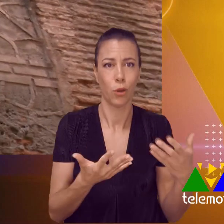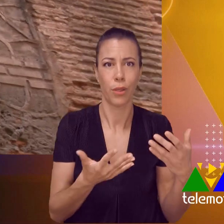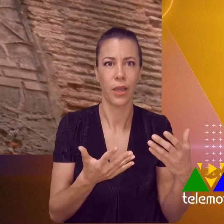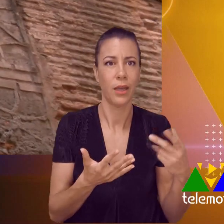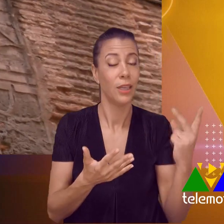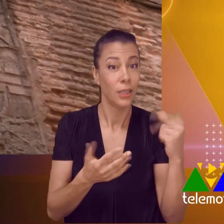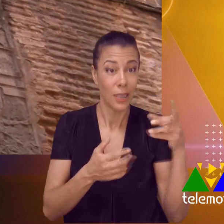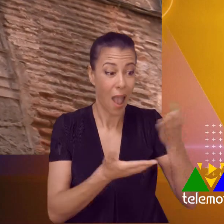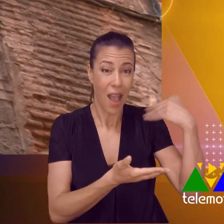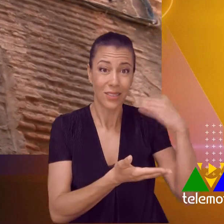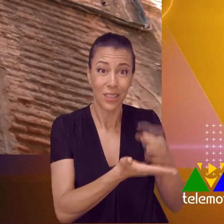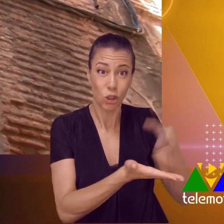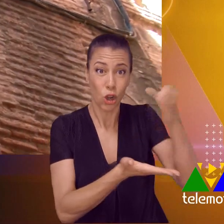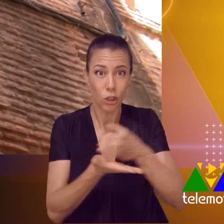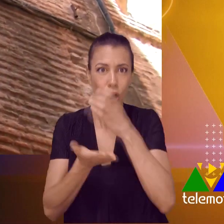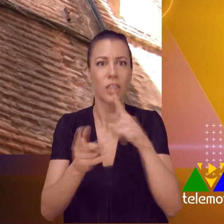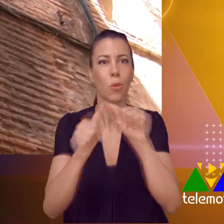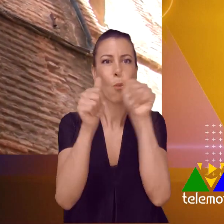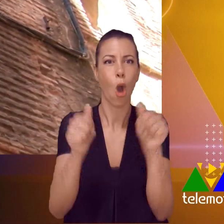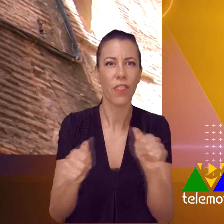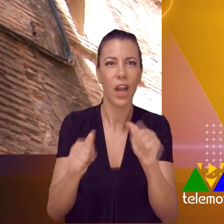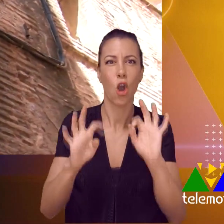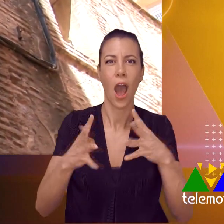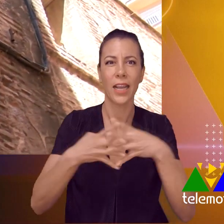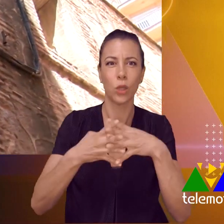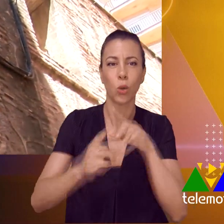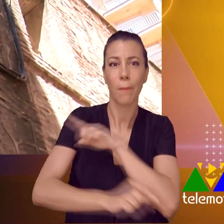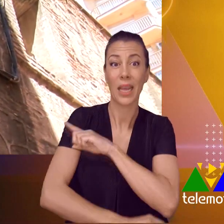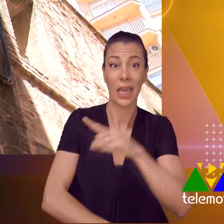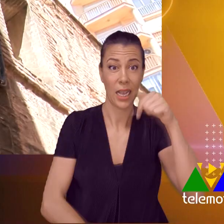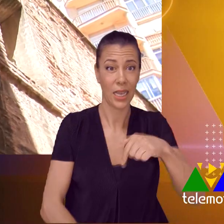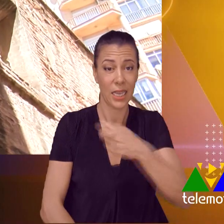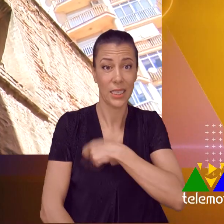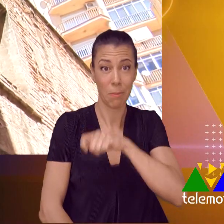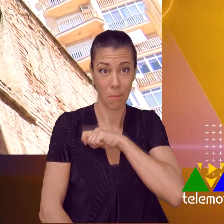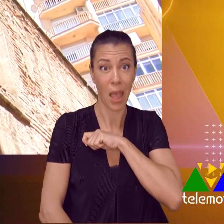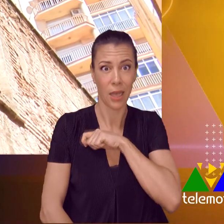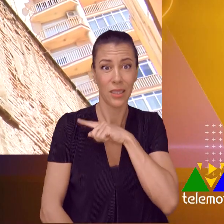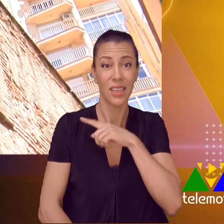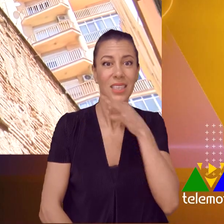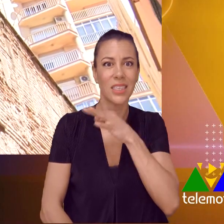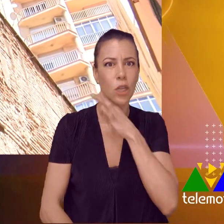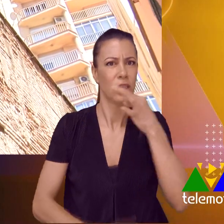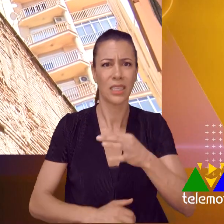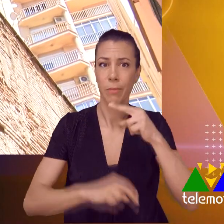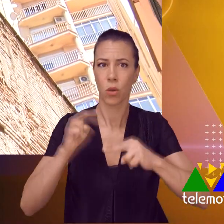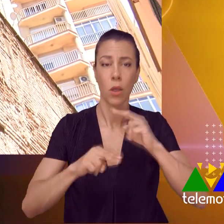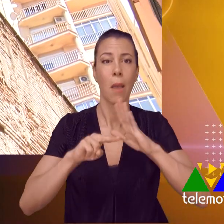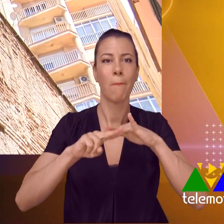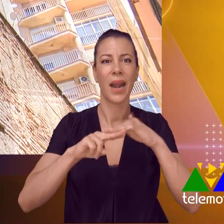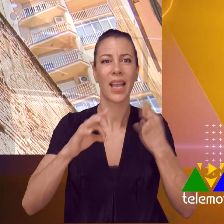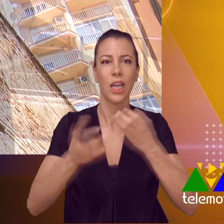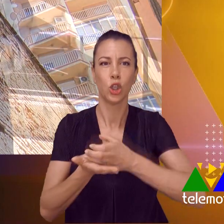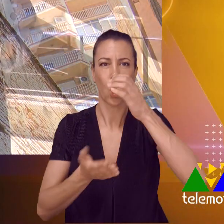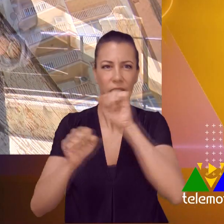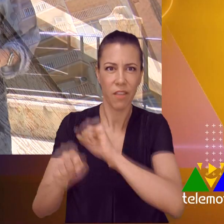Indudablemente formaban parte de ese modelo de arquitectura militar que en España de aquellos siglos se construía muchísimo, las torres de defensa de la